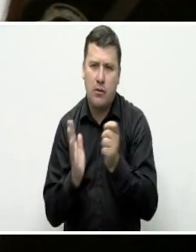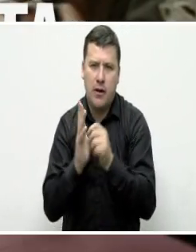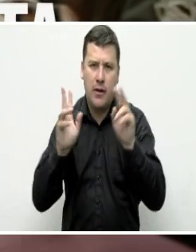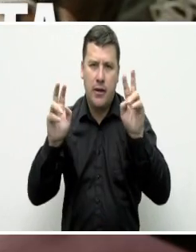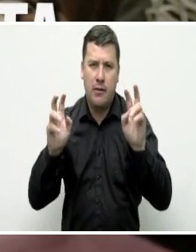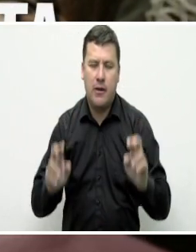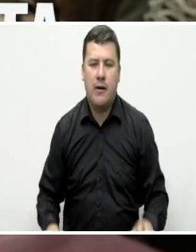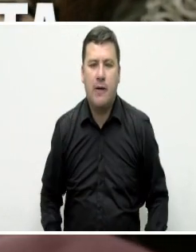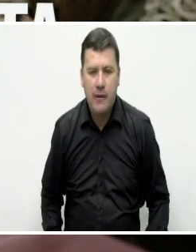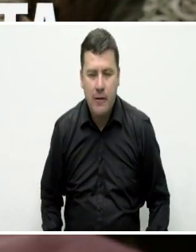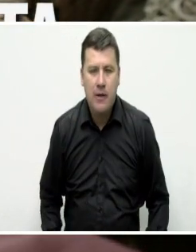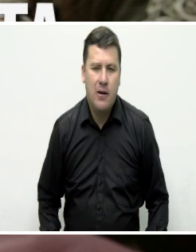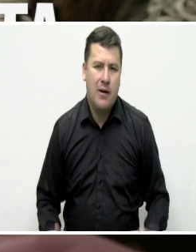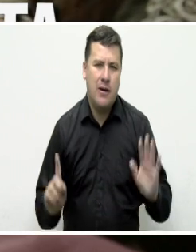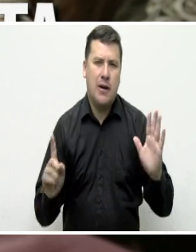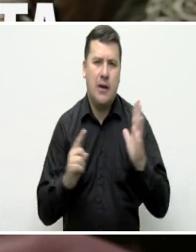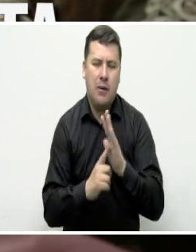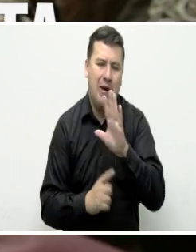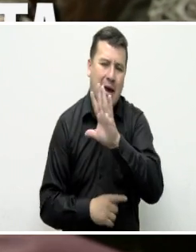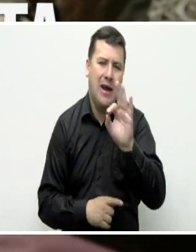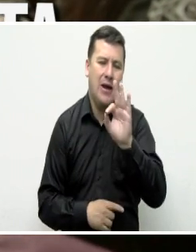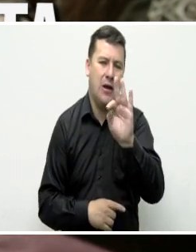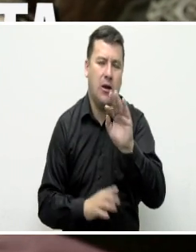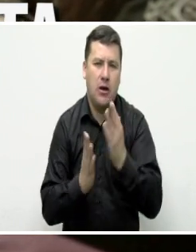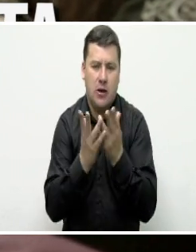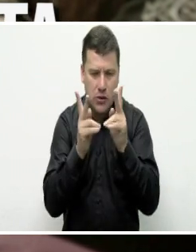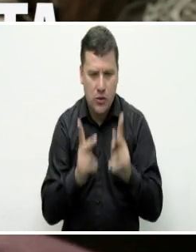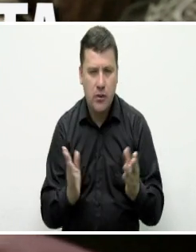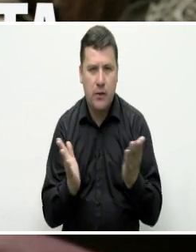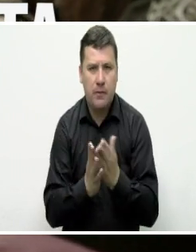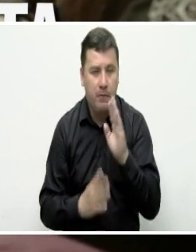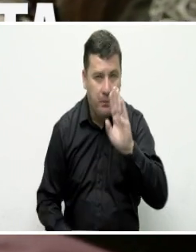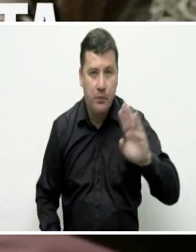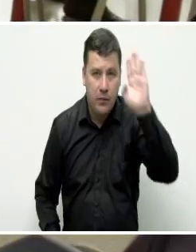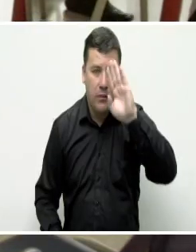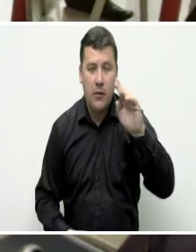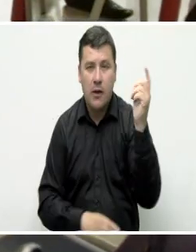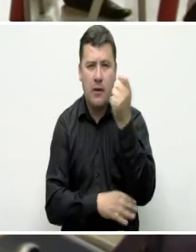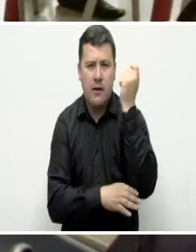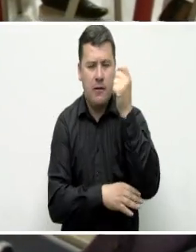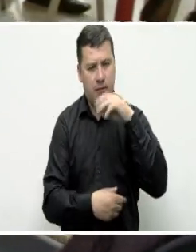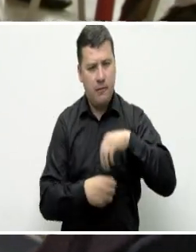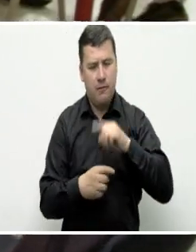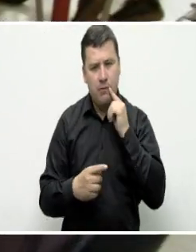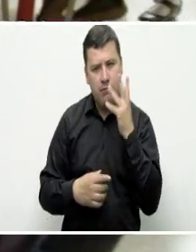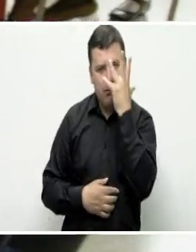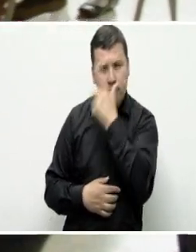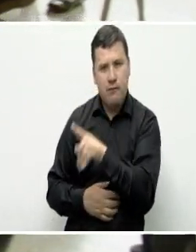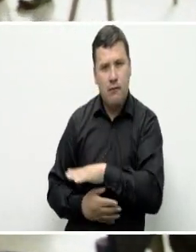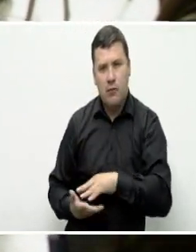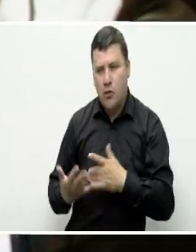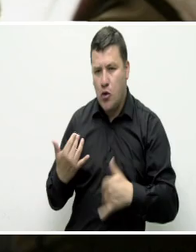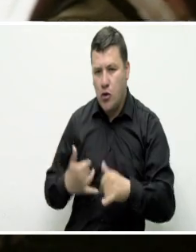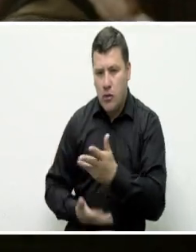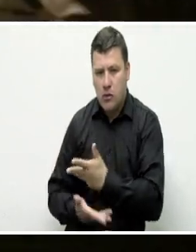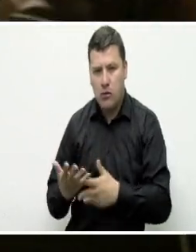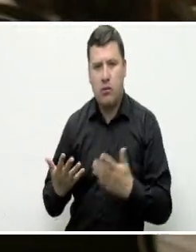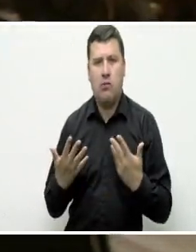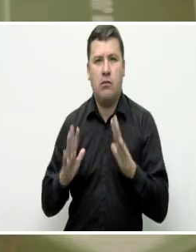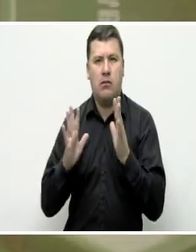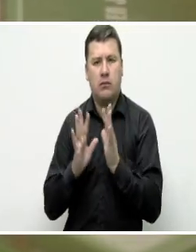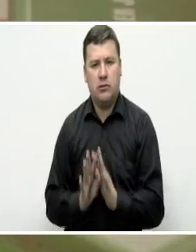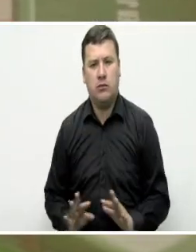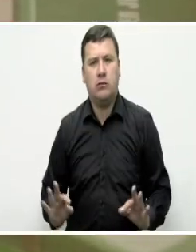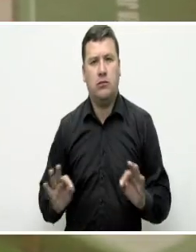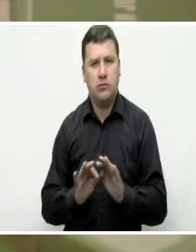temas. 6.538 estudiantes de Bogotá y el departamento de Meta han disfrutado de este material exaltando su